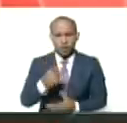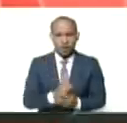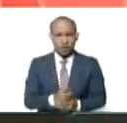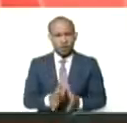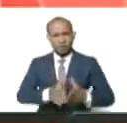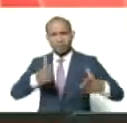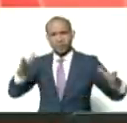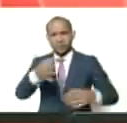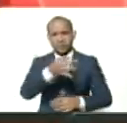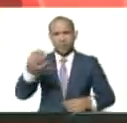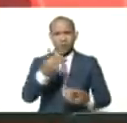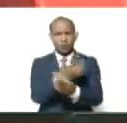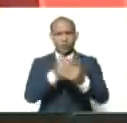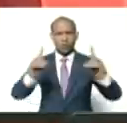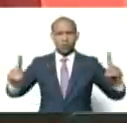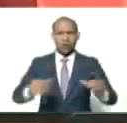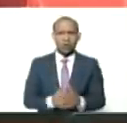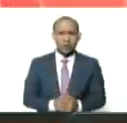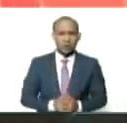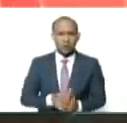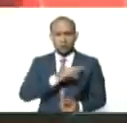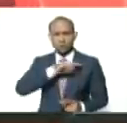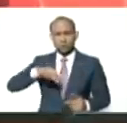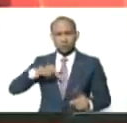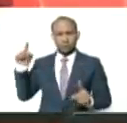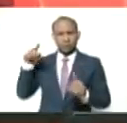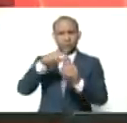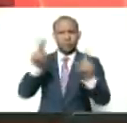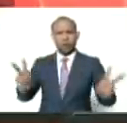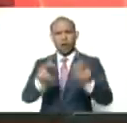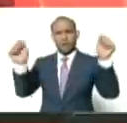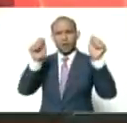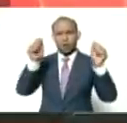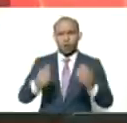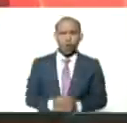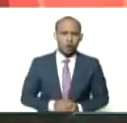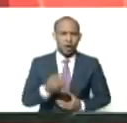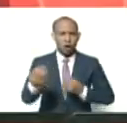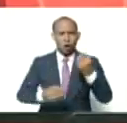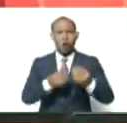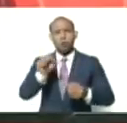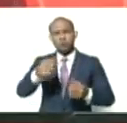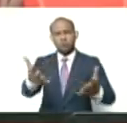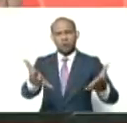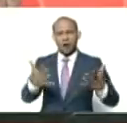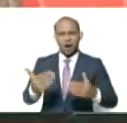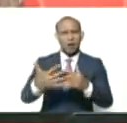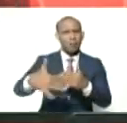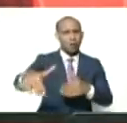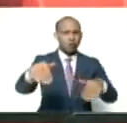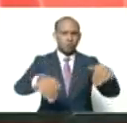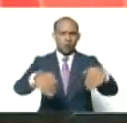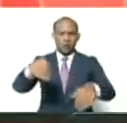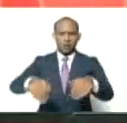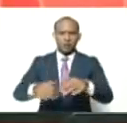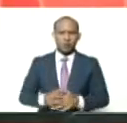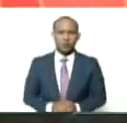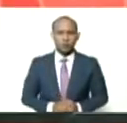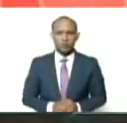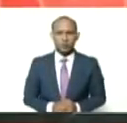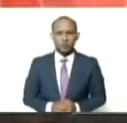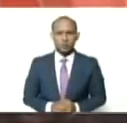gran calidad democrática y que nos lleve a la victoria, como vamos a obtener en las próximas elecciones.